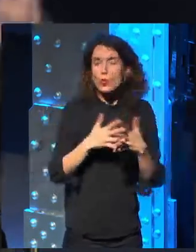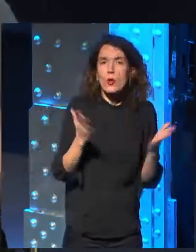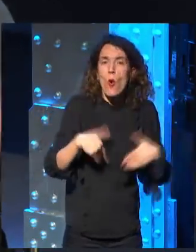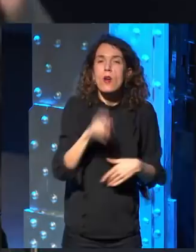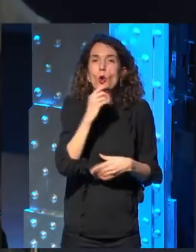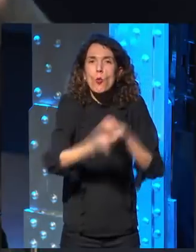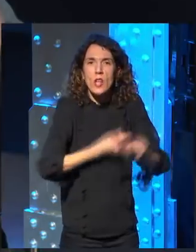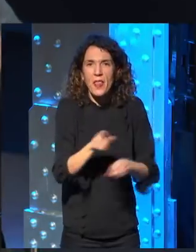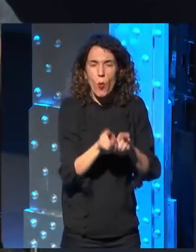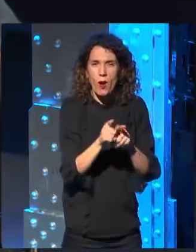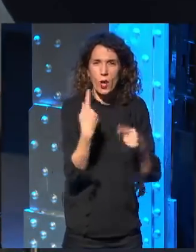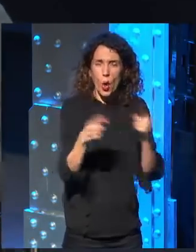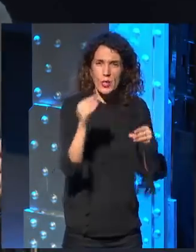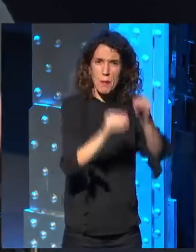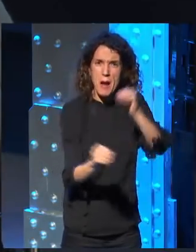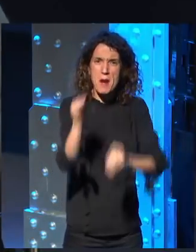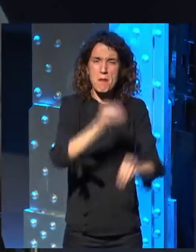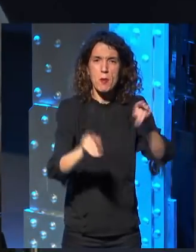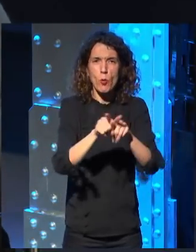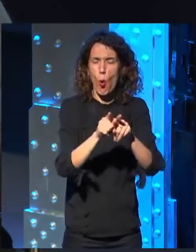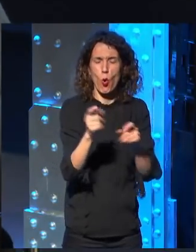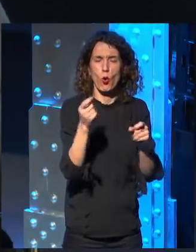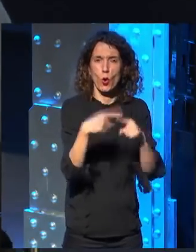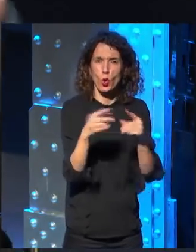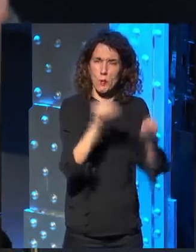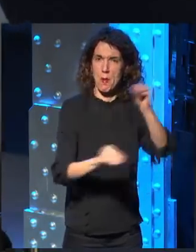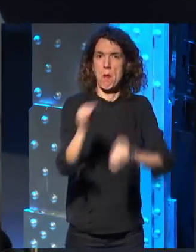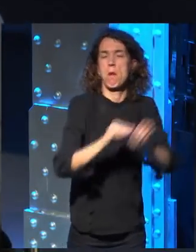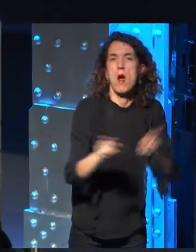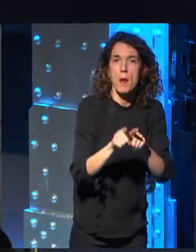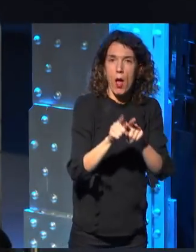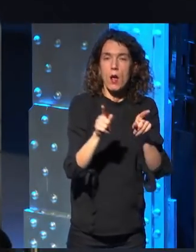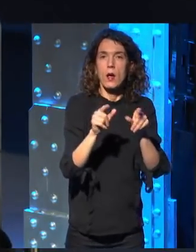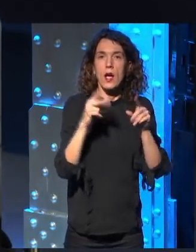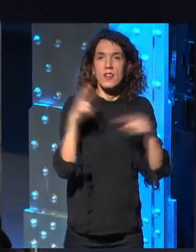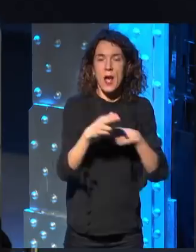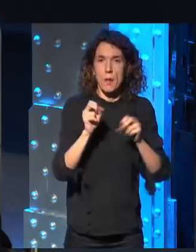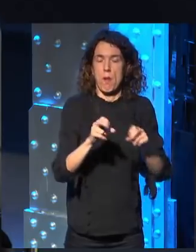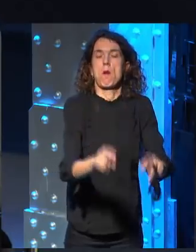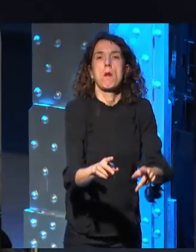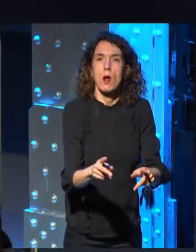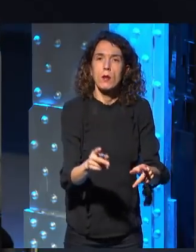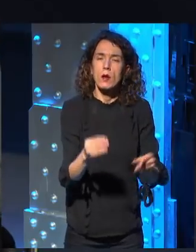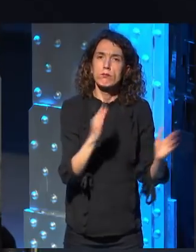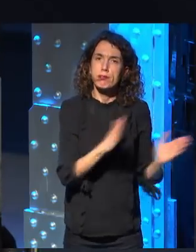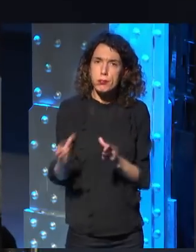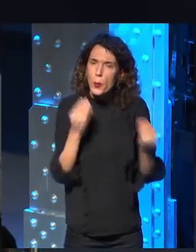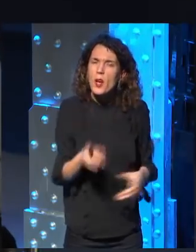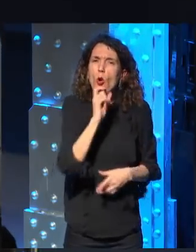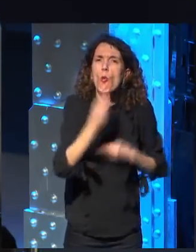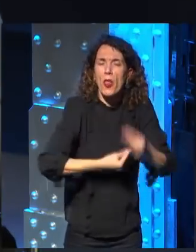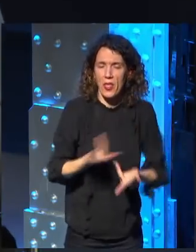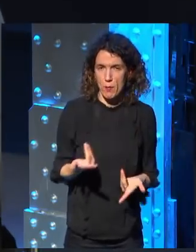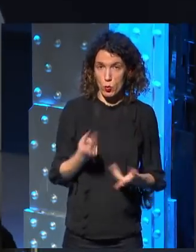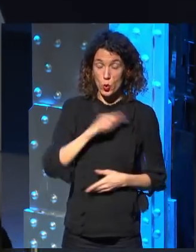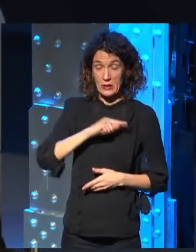se hace que este amontonamiento, porque es un amontonamiento en principio, no se derrumbe? Y claro, entonces yo ¿cuándo lo sentí?